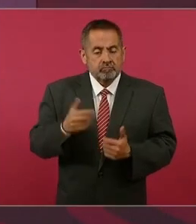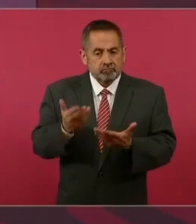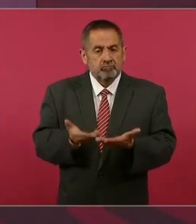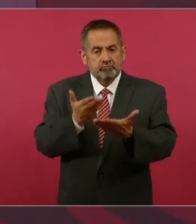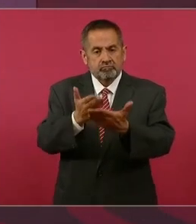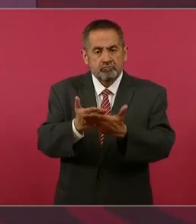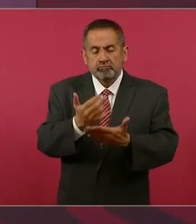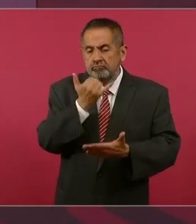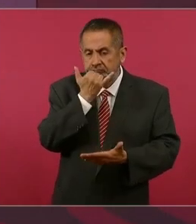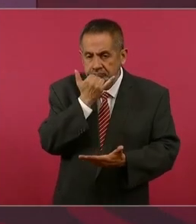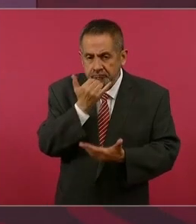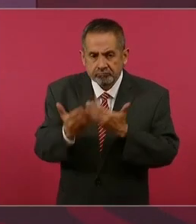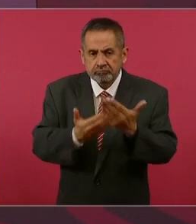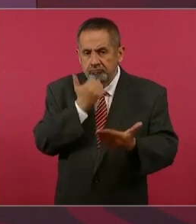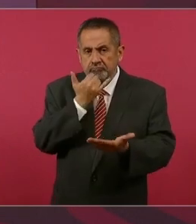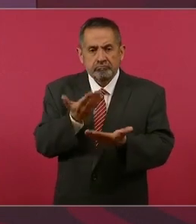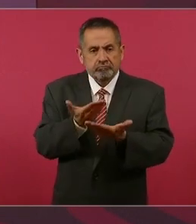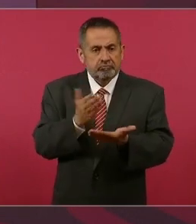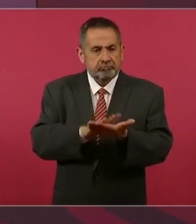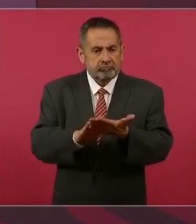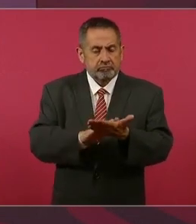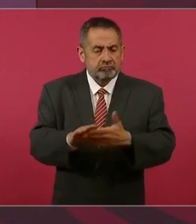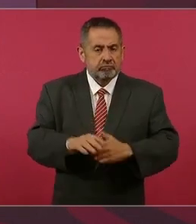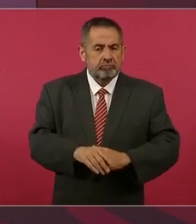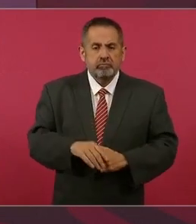ofreciéndome disculpas. ¿Cuándo se la envió, presidente?